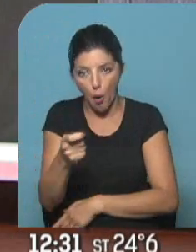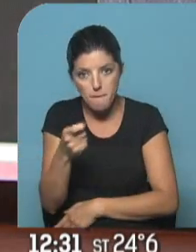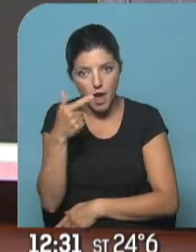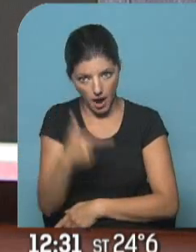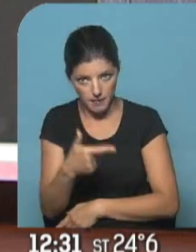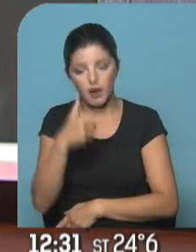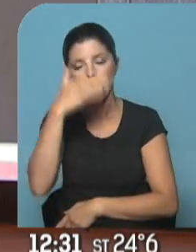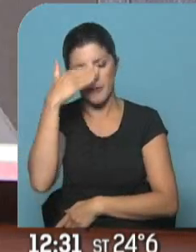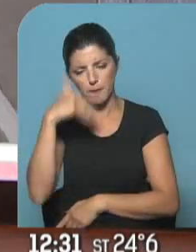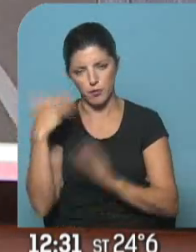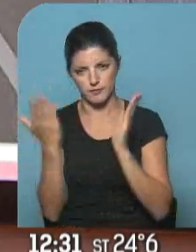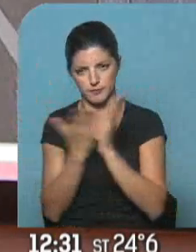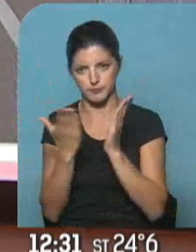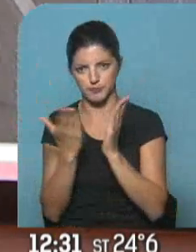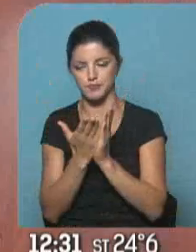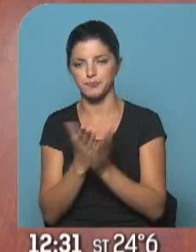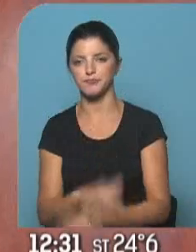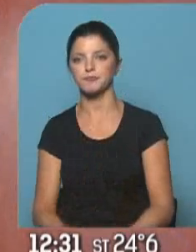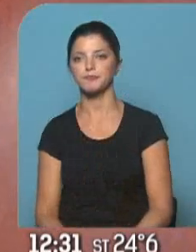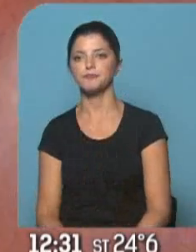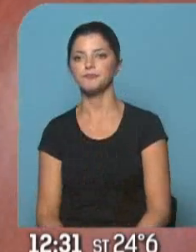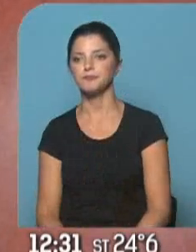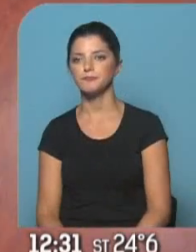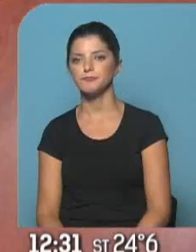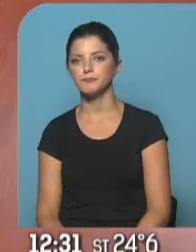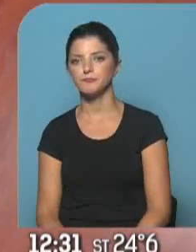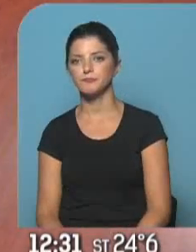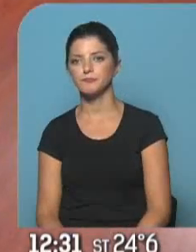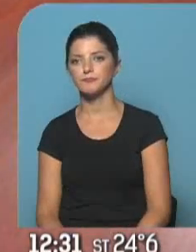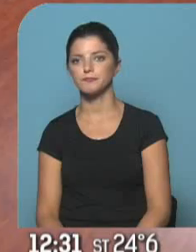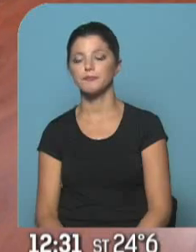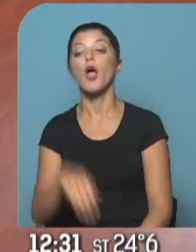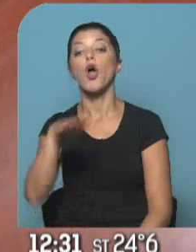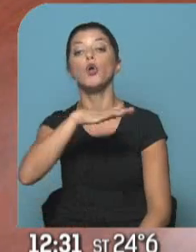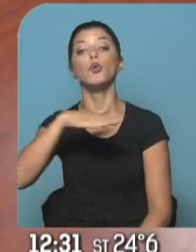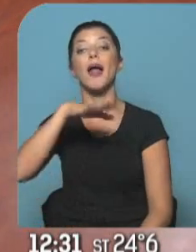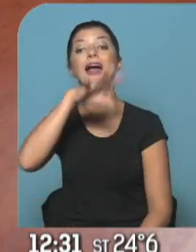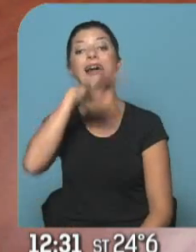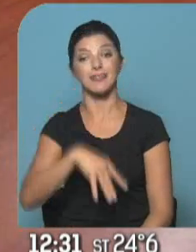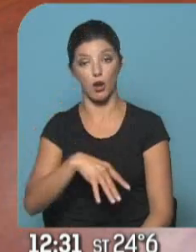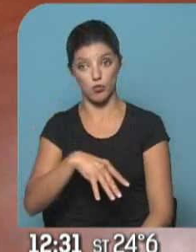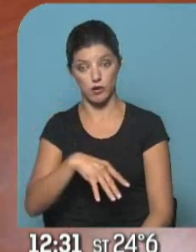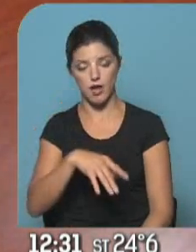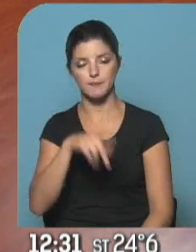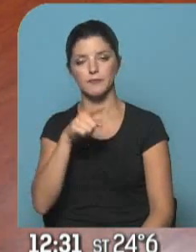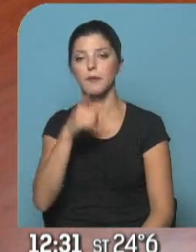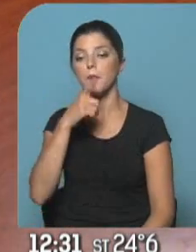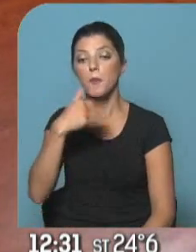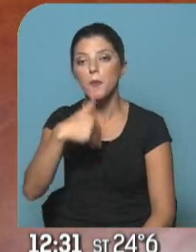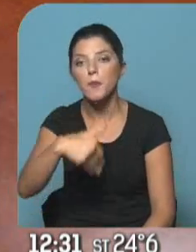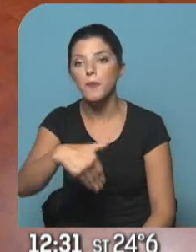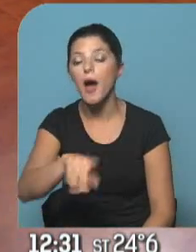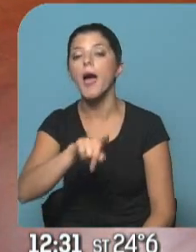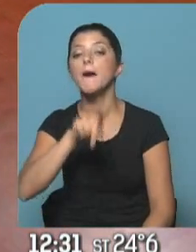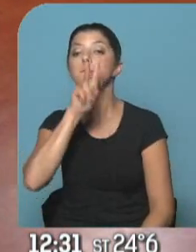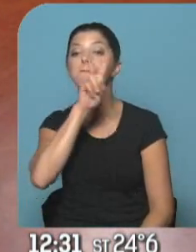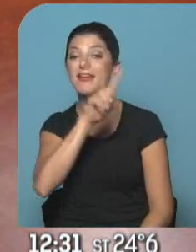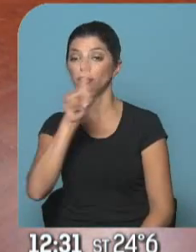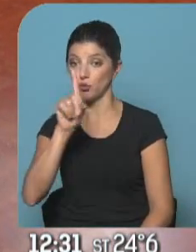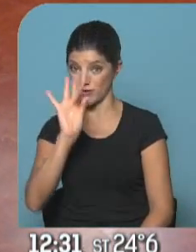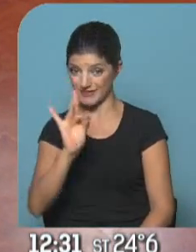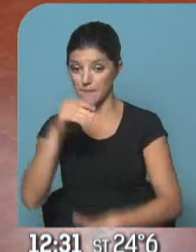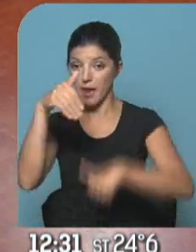estamos analizando el tema. La DISCO, la región autónoma de Cataluña, se apresta a ir a las urnas el próximo 21